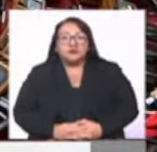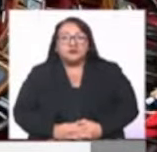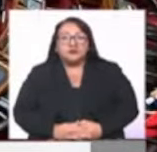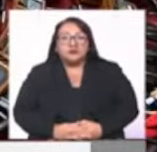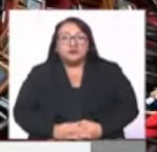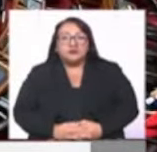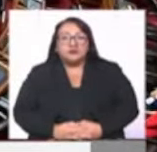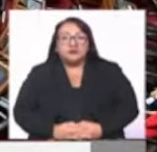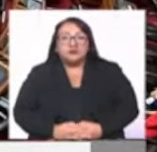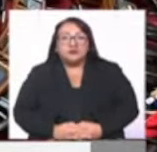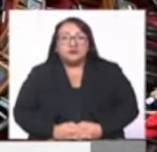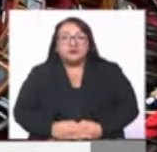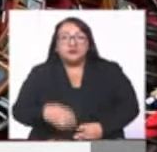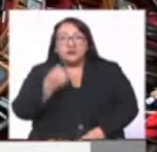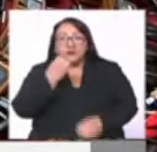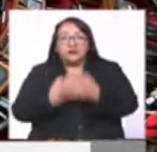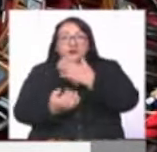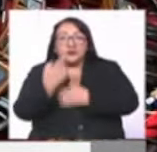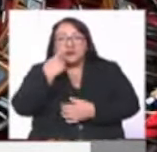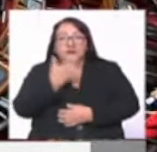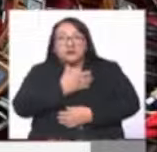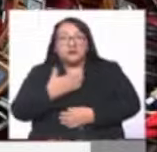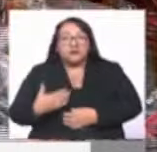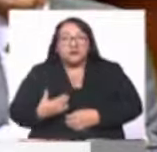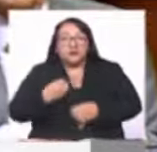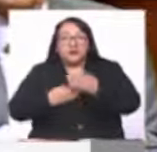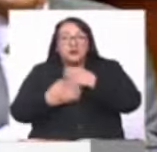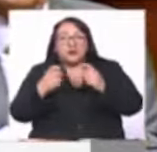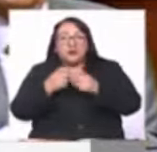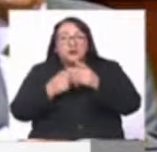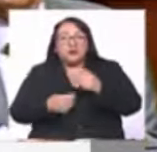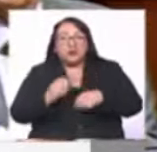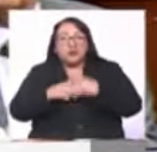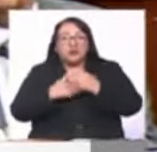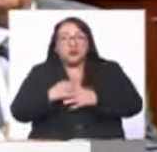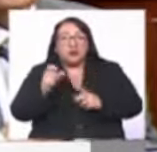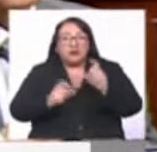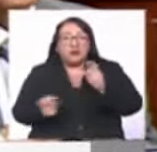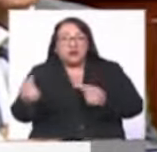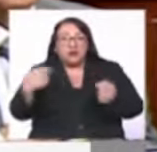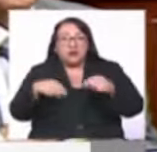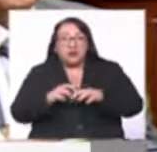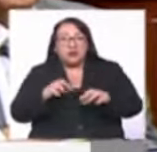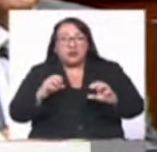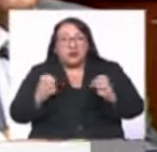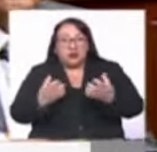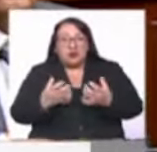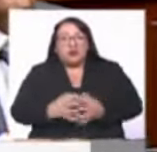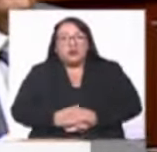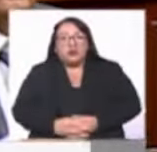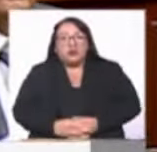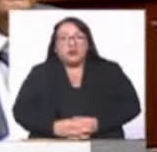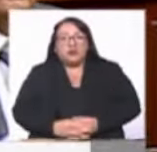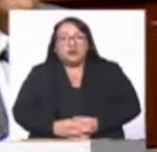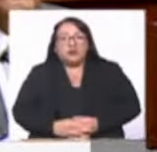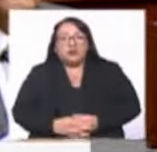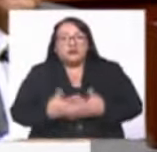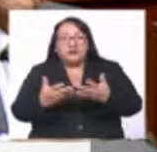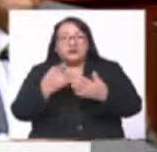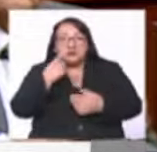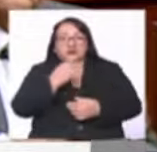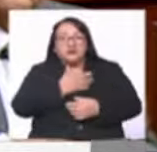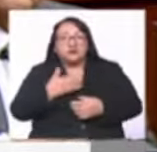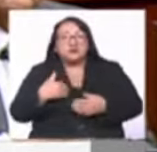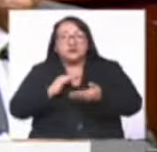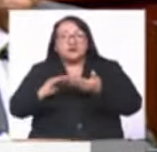correspondiente Buenos días Señor Presidente buenos días señores congresistas y a todos los presentes en el pleno del día de hoy Solicito señor presidente